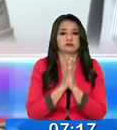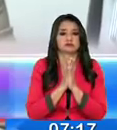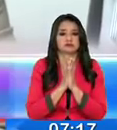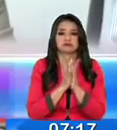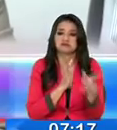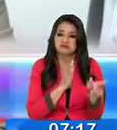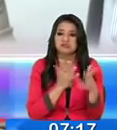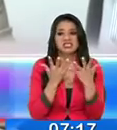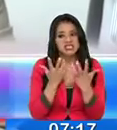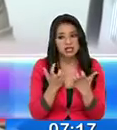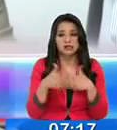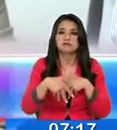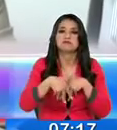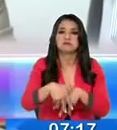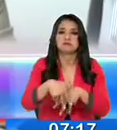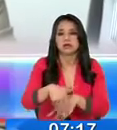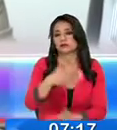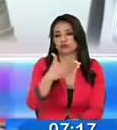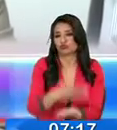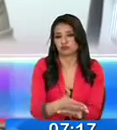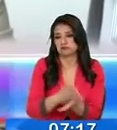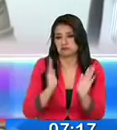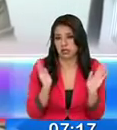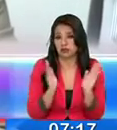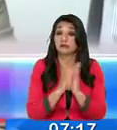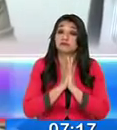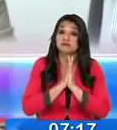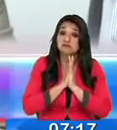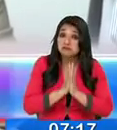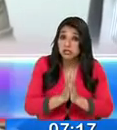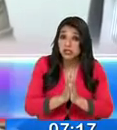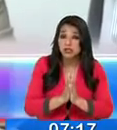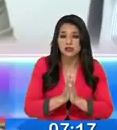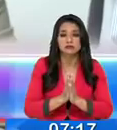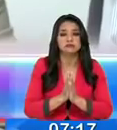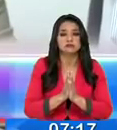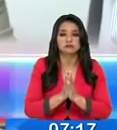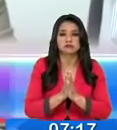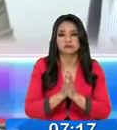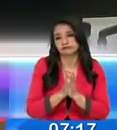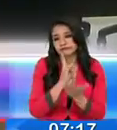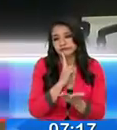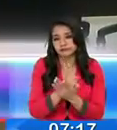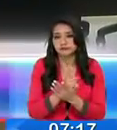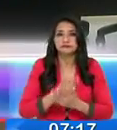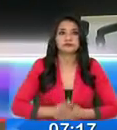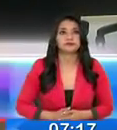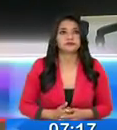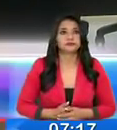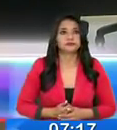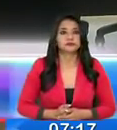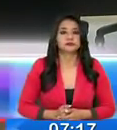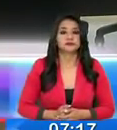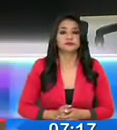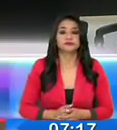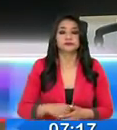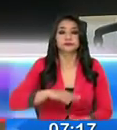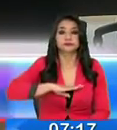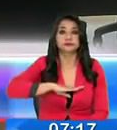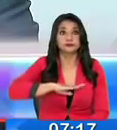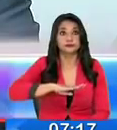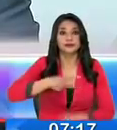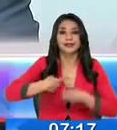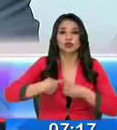hiciera una suspensión. Ellos nos piden vuelta dentro de todo esto. Por su parte, el alcalde de Quito, Jorge